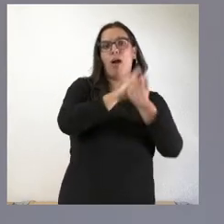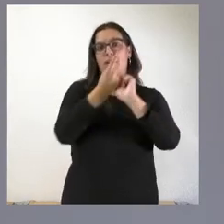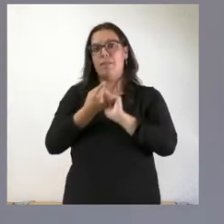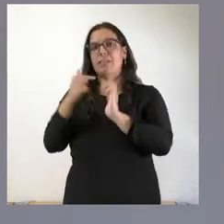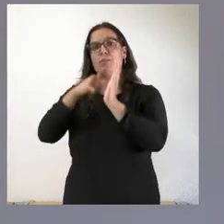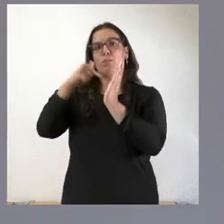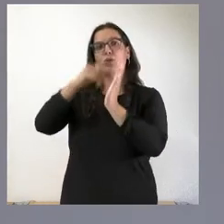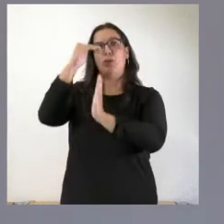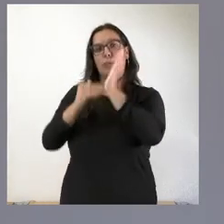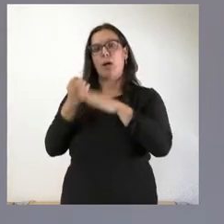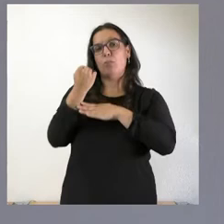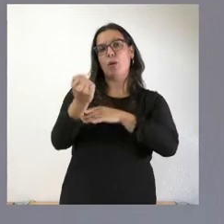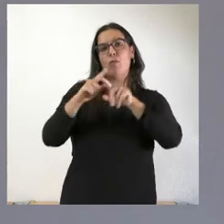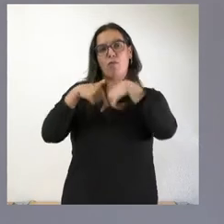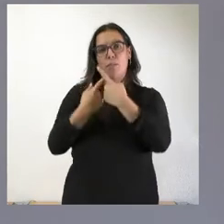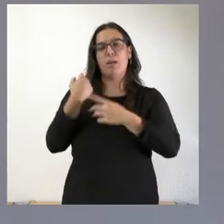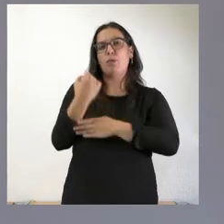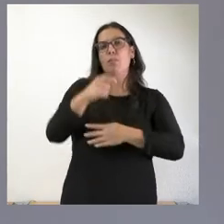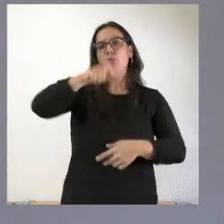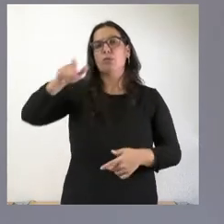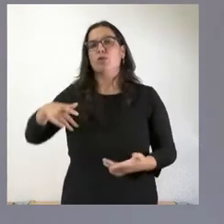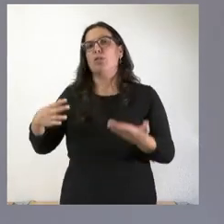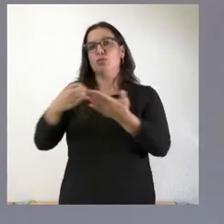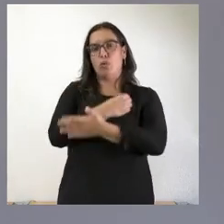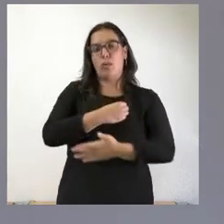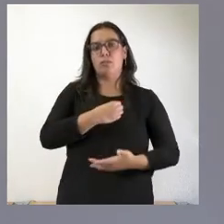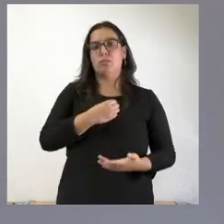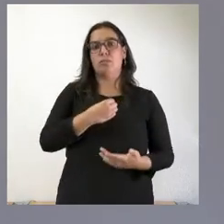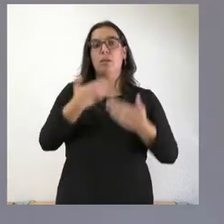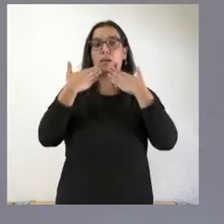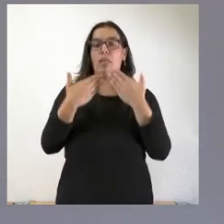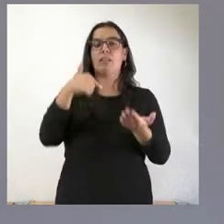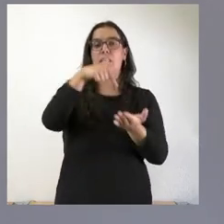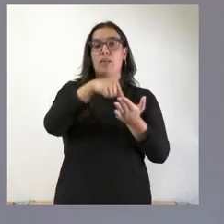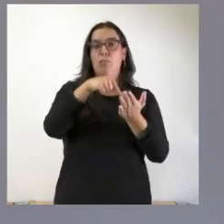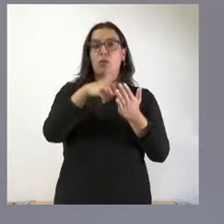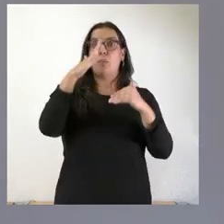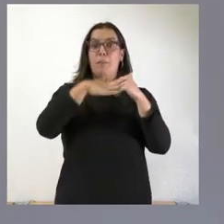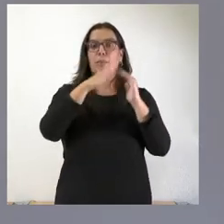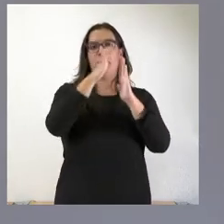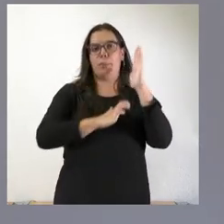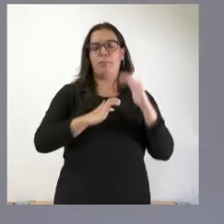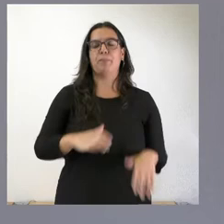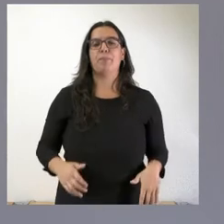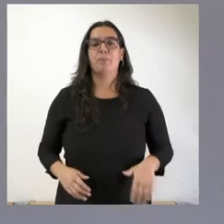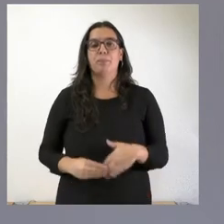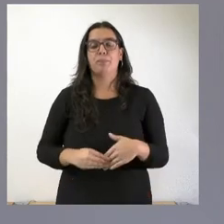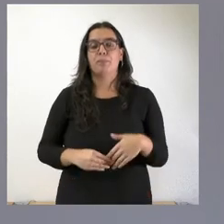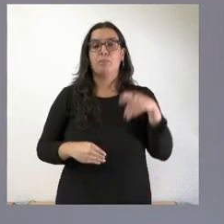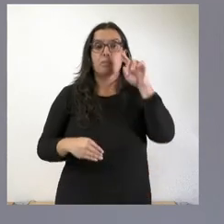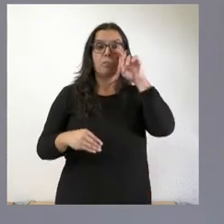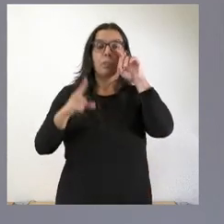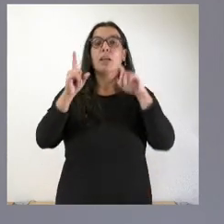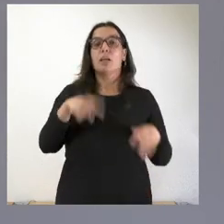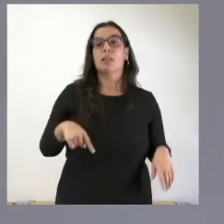y apoyamos a todos los ciudadanos de nuestra comunidad autónoma mediante la bajada de este tipo mínimo. Y, además, de forma